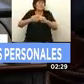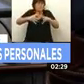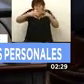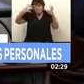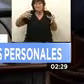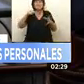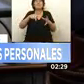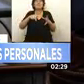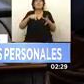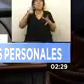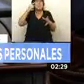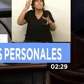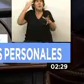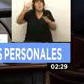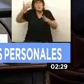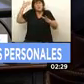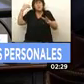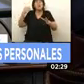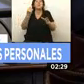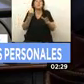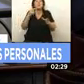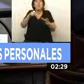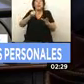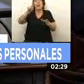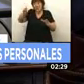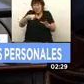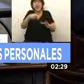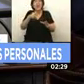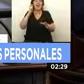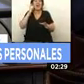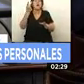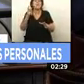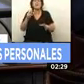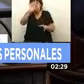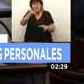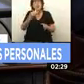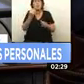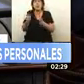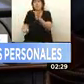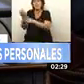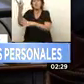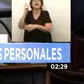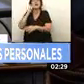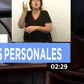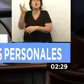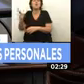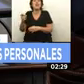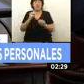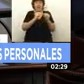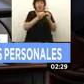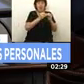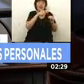global de la que se tenga memoria a raíz de la cual nace el g20 el g20 sabe por qué nace el g20 nace por la crisis del